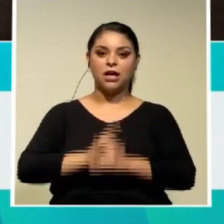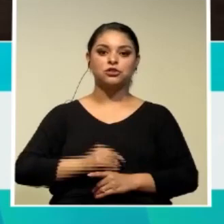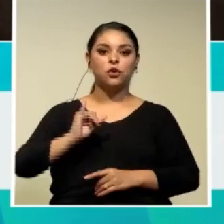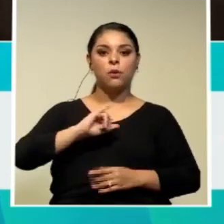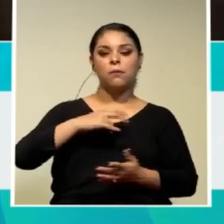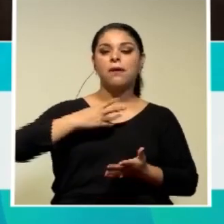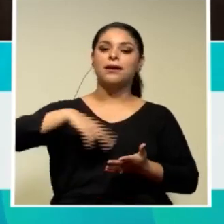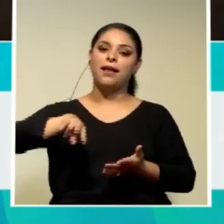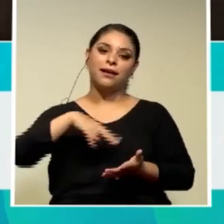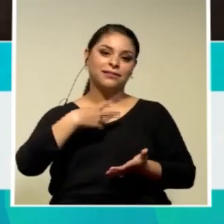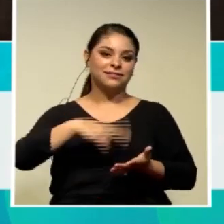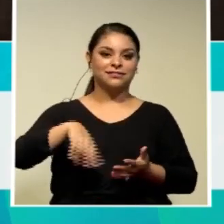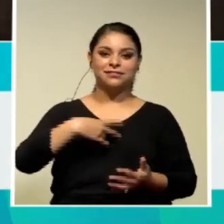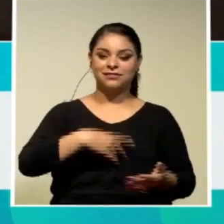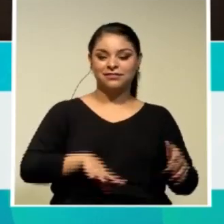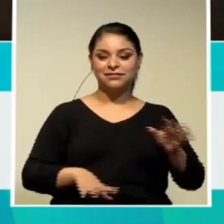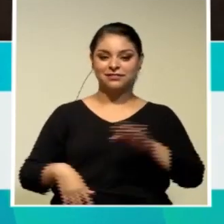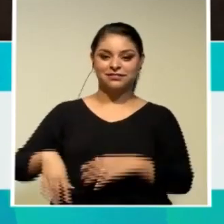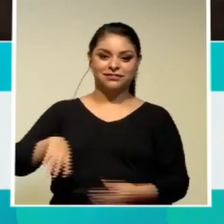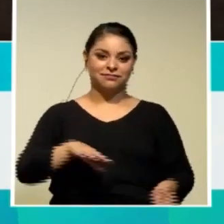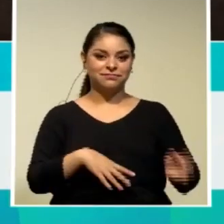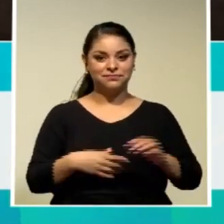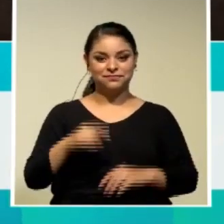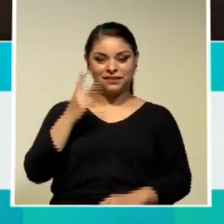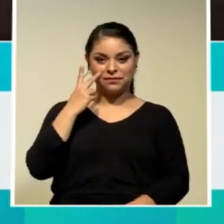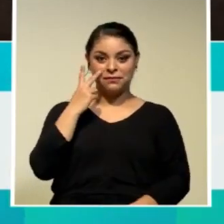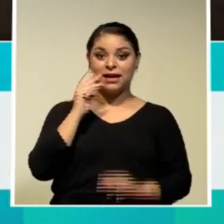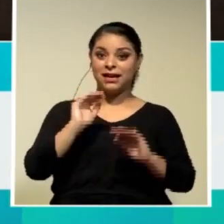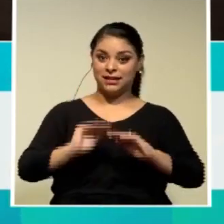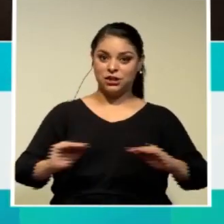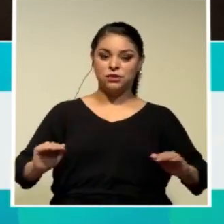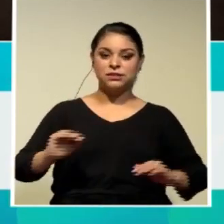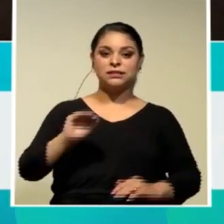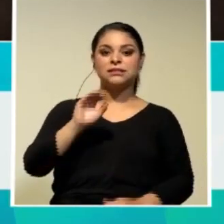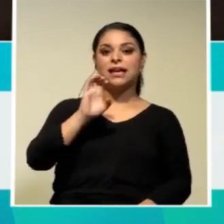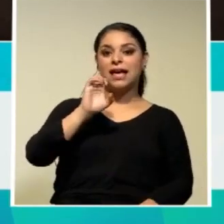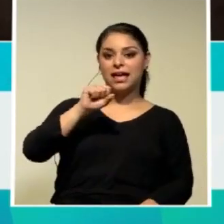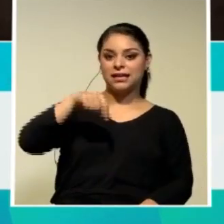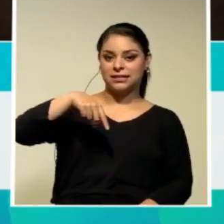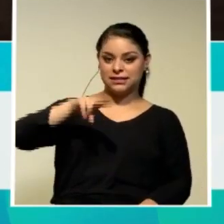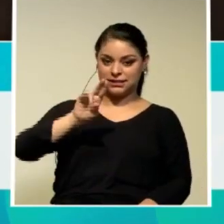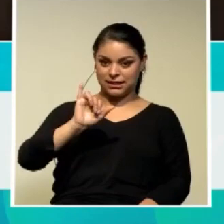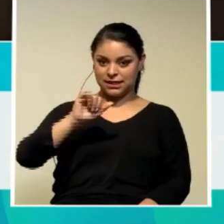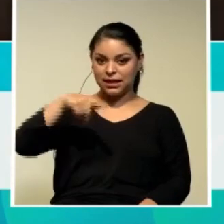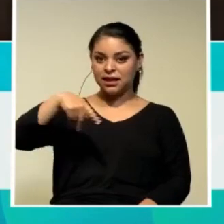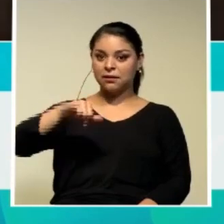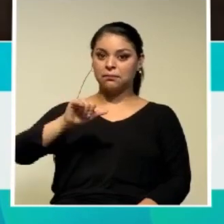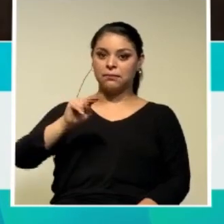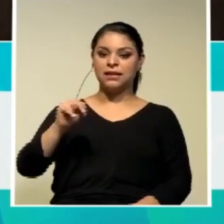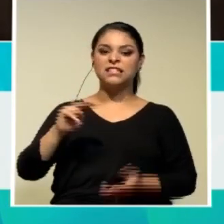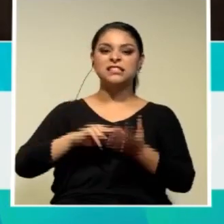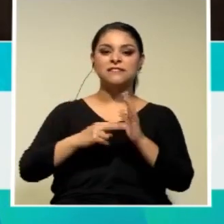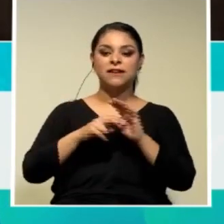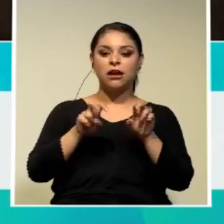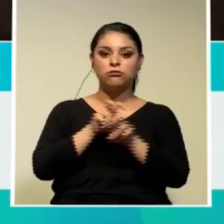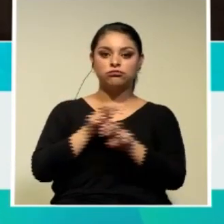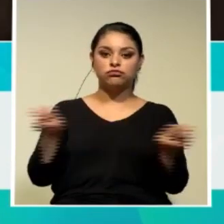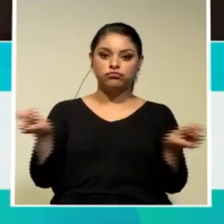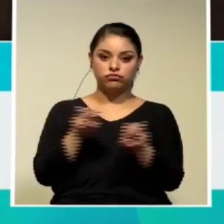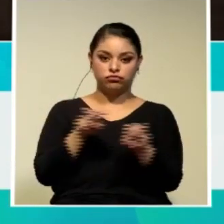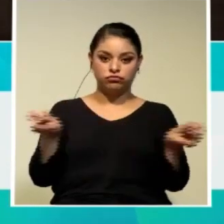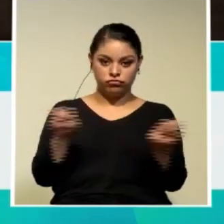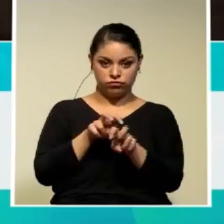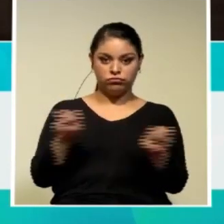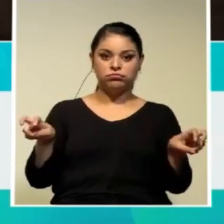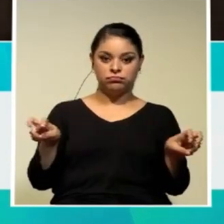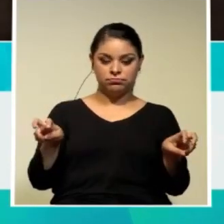Gabriel. A ver. Niños y niñas, el skipping es desplazado. Ajá, es desplazarse de un lugar a